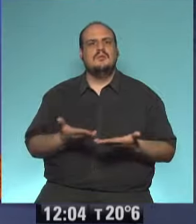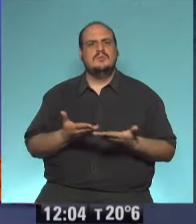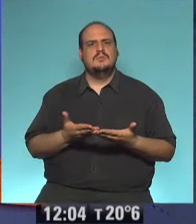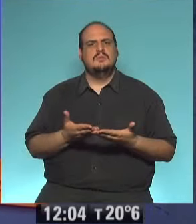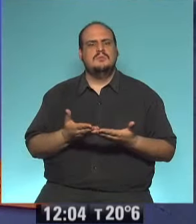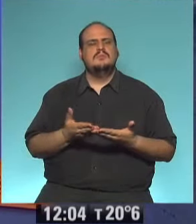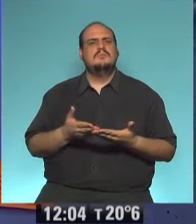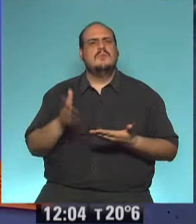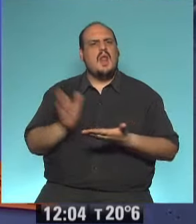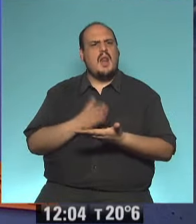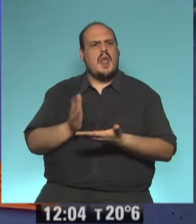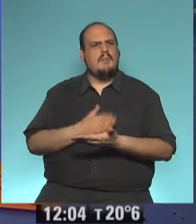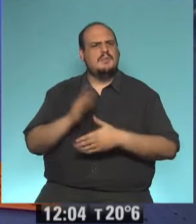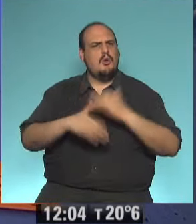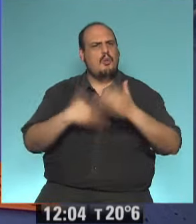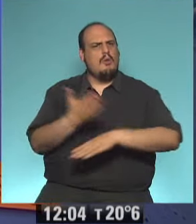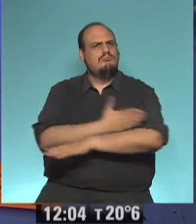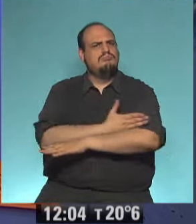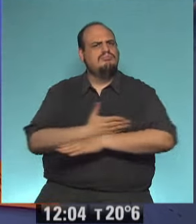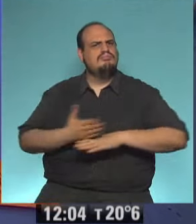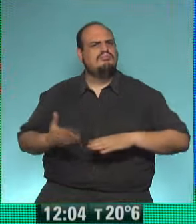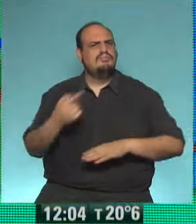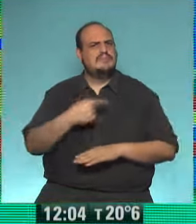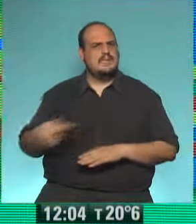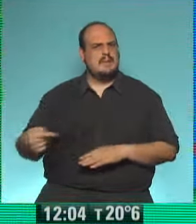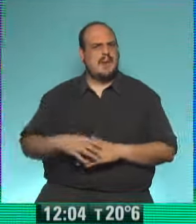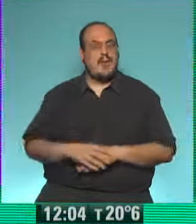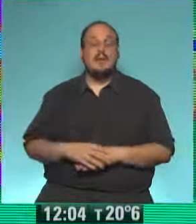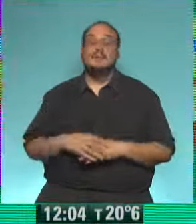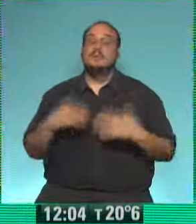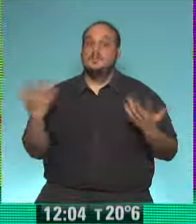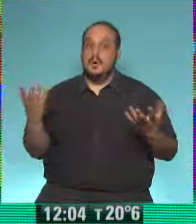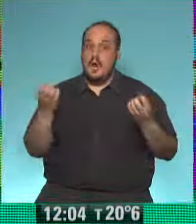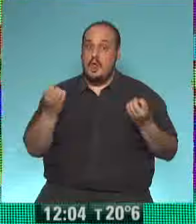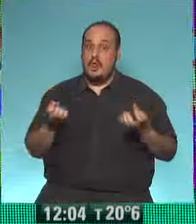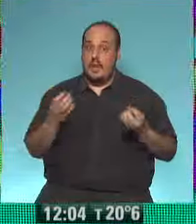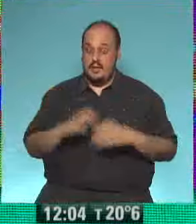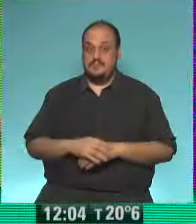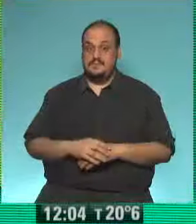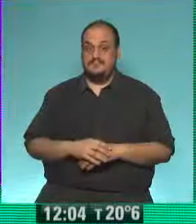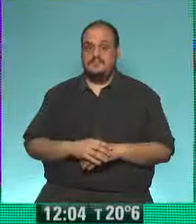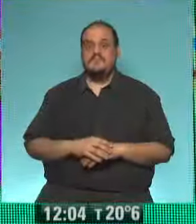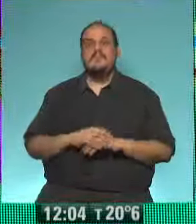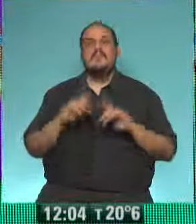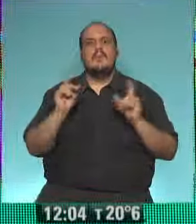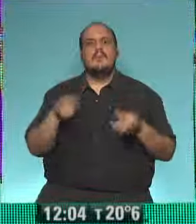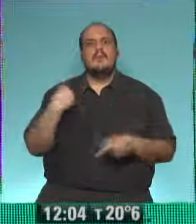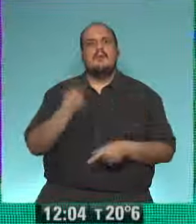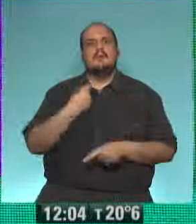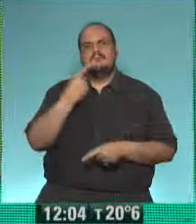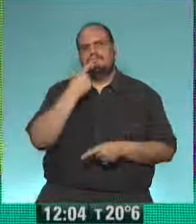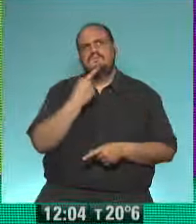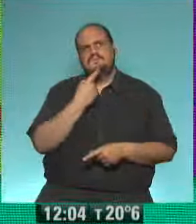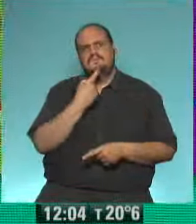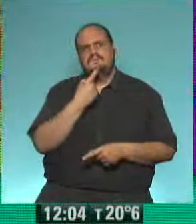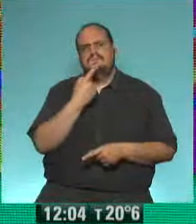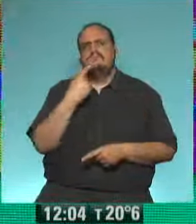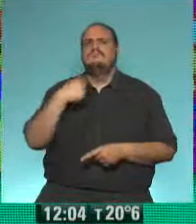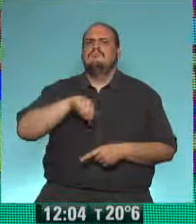así muy rapidito todos los juegos que estuvimos viendo esta semana? Uy, bueno, dale, porque claro, además nos preguntamos para qué